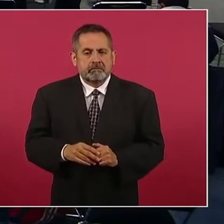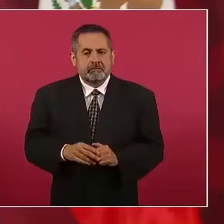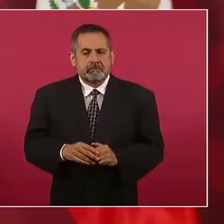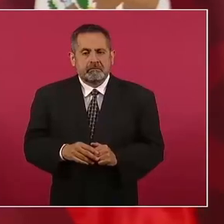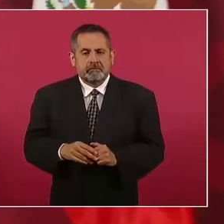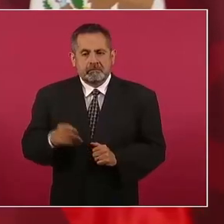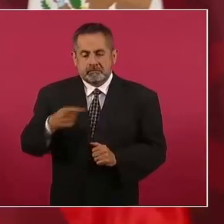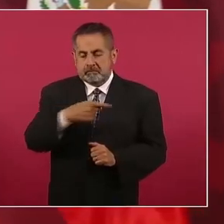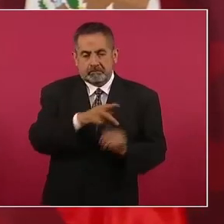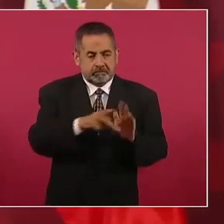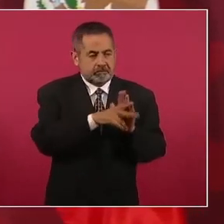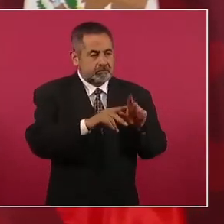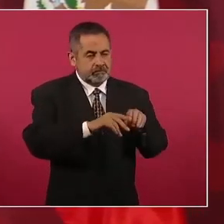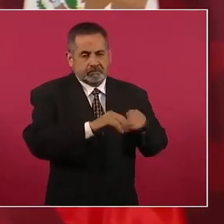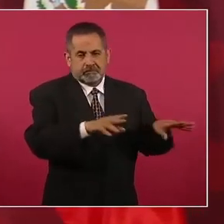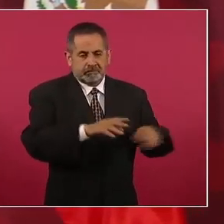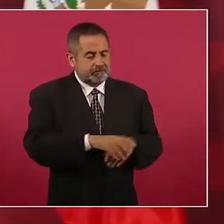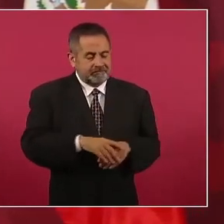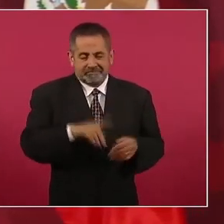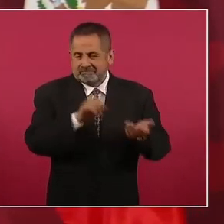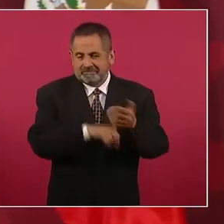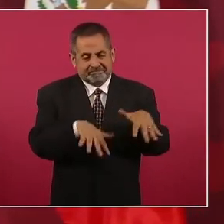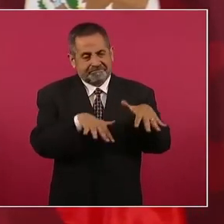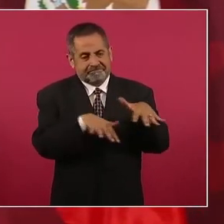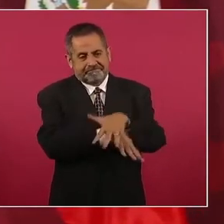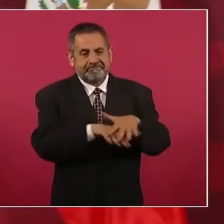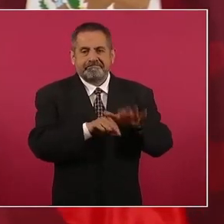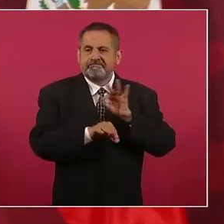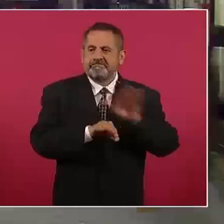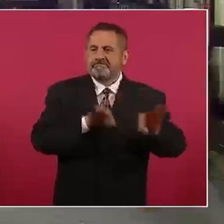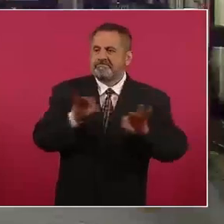ese periódico es un pasquín